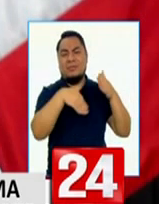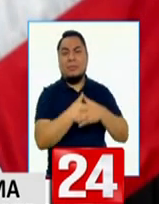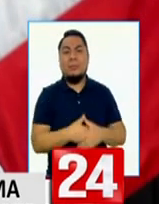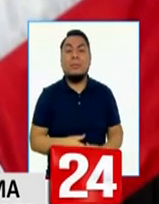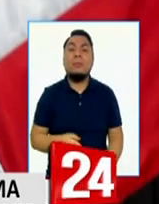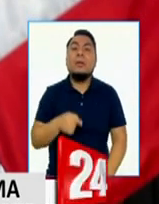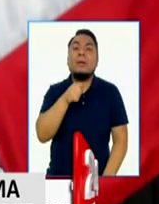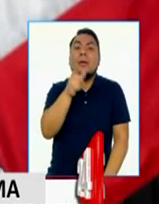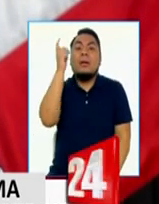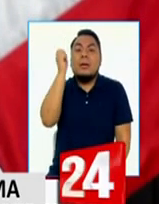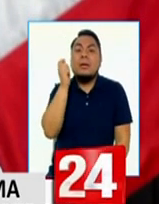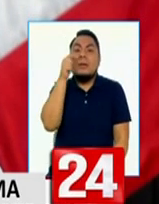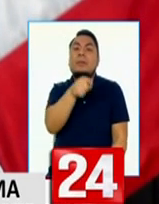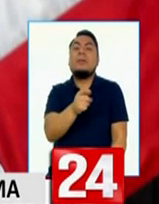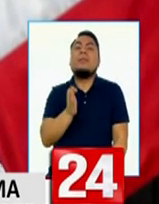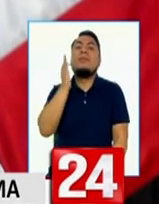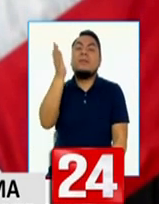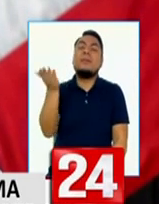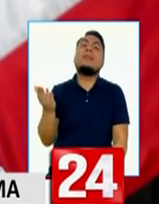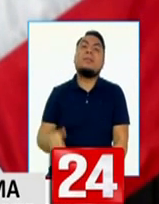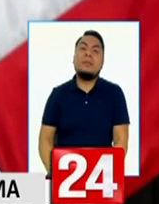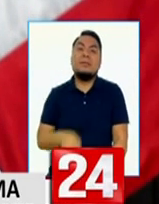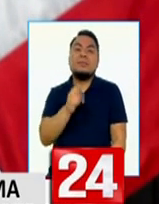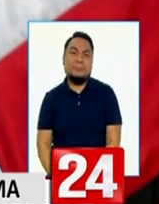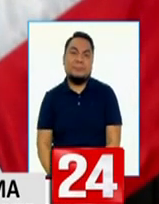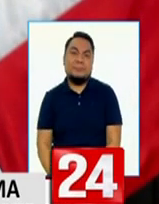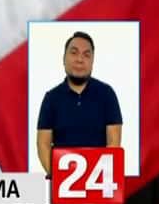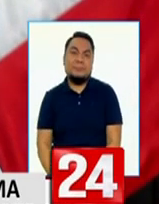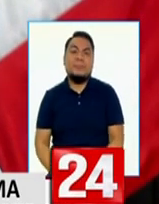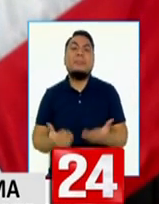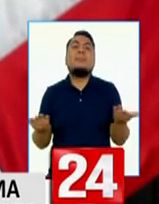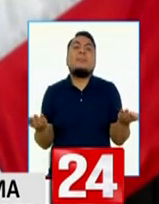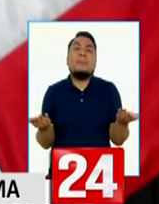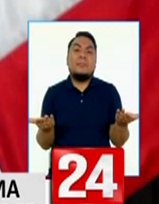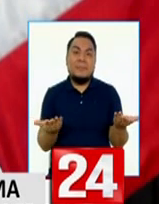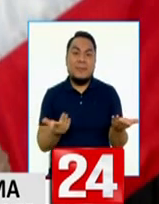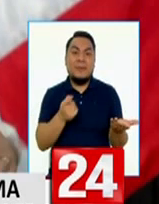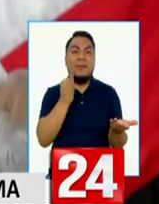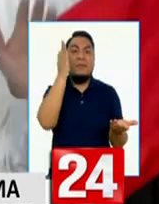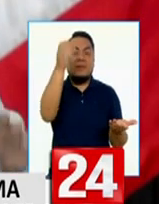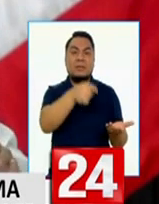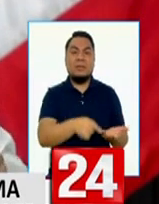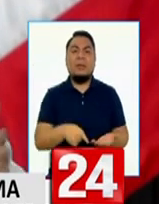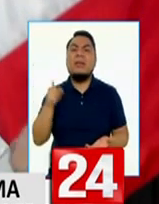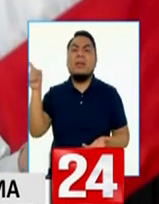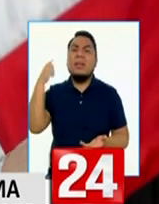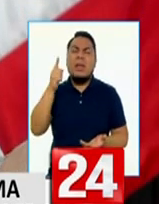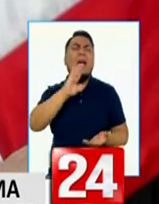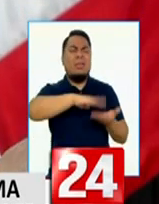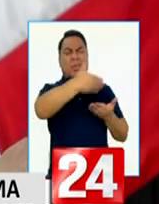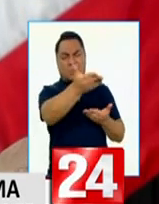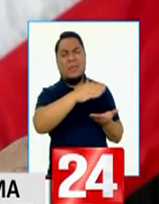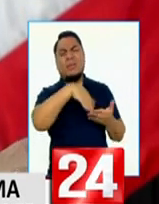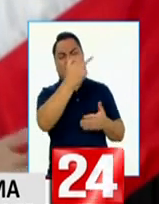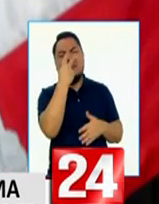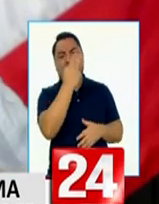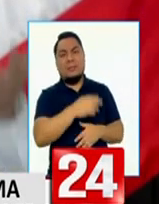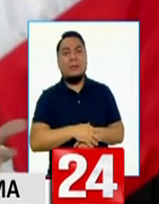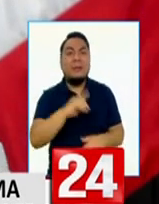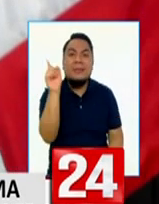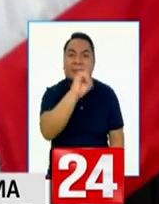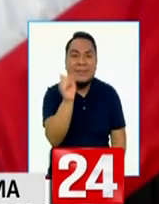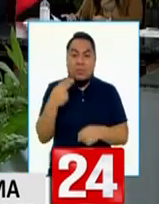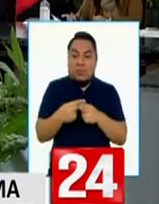pensión y su jubilación. ¿Y su futuro? ¿En qué queda? Ah, no, eso ya después vemos. No, señor. Tiene